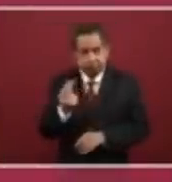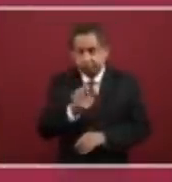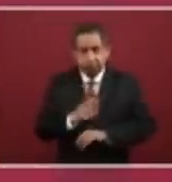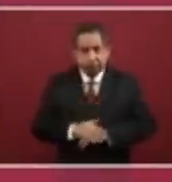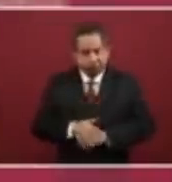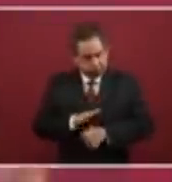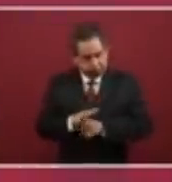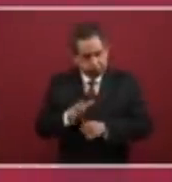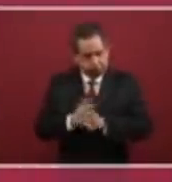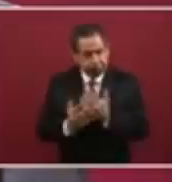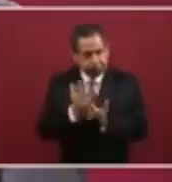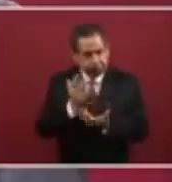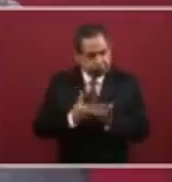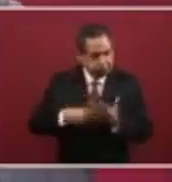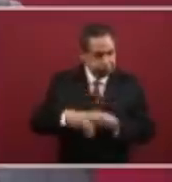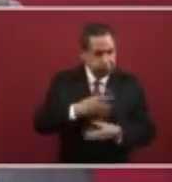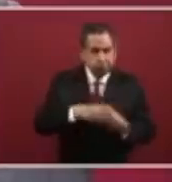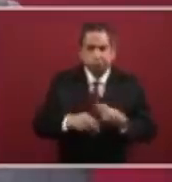de este año.